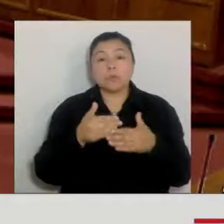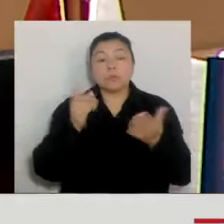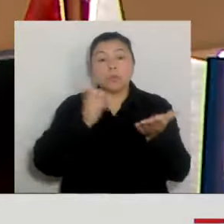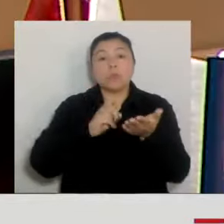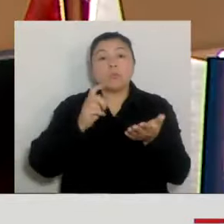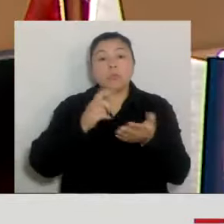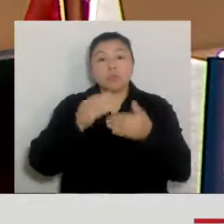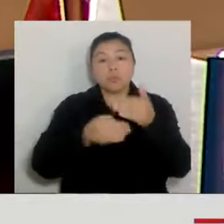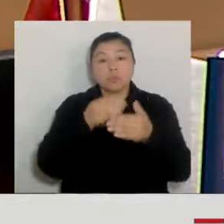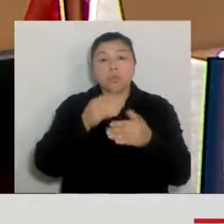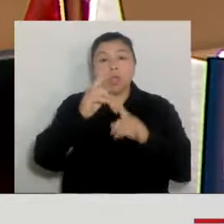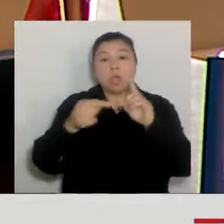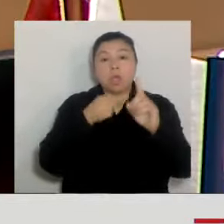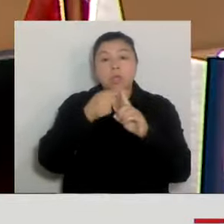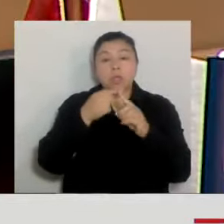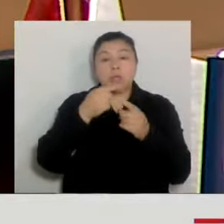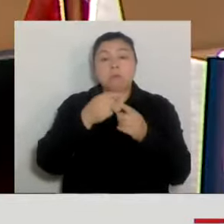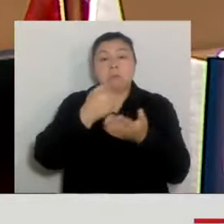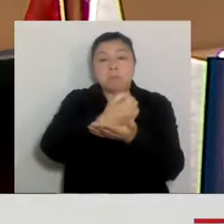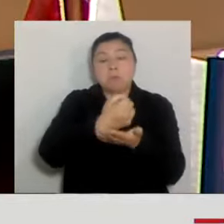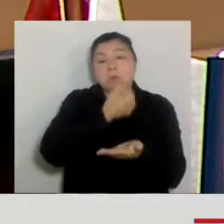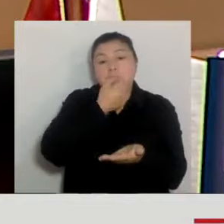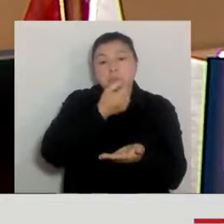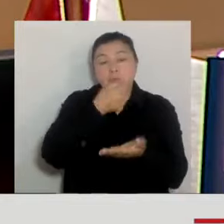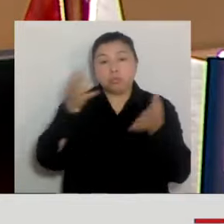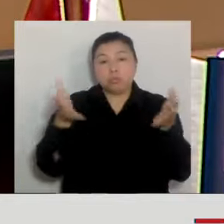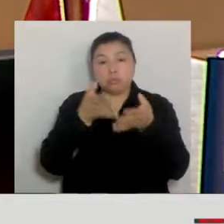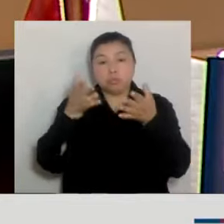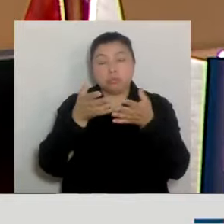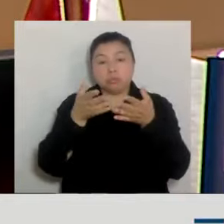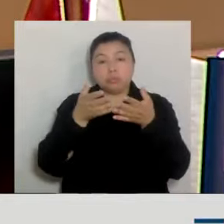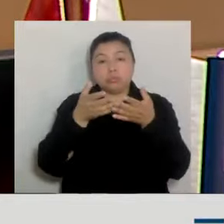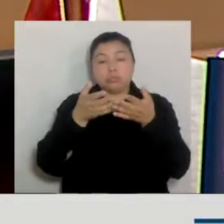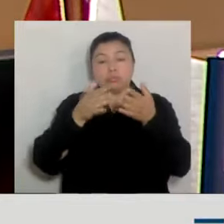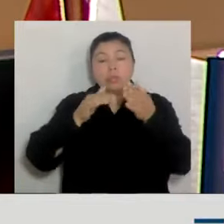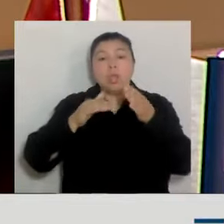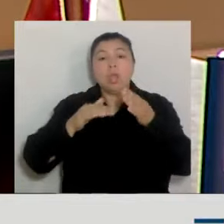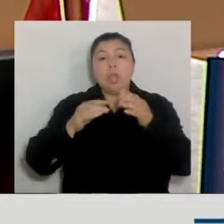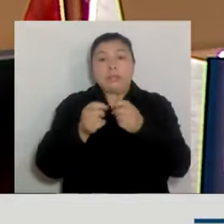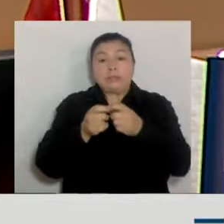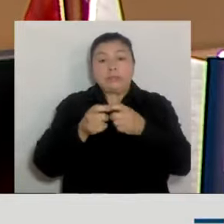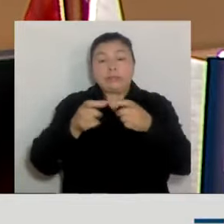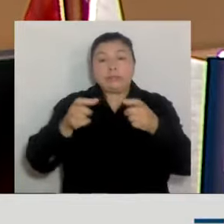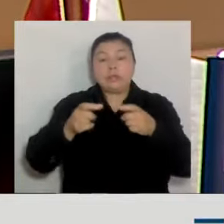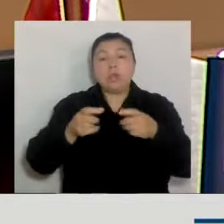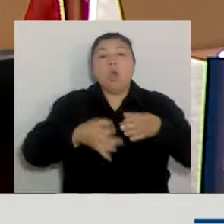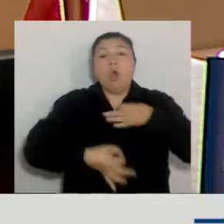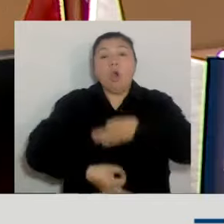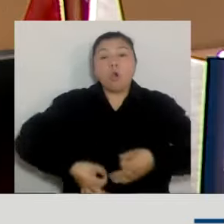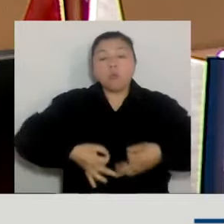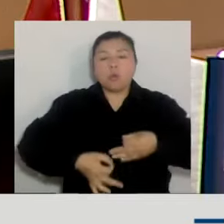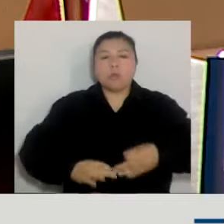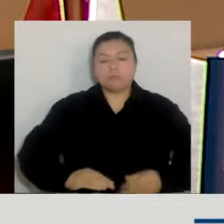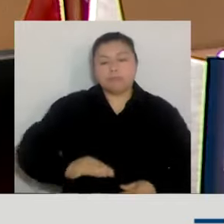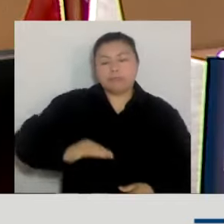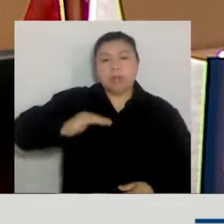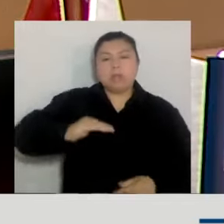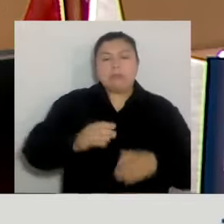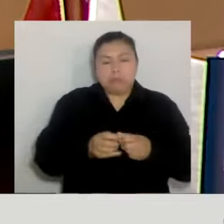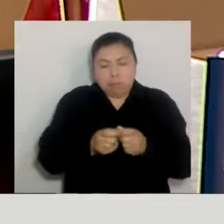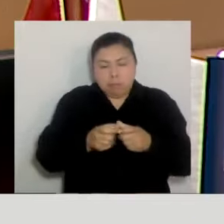se utilizaron antibióticos promotores de crecimiento o sea hormonas entre otras cosas señor presidente